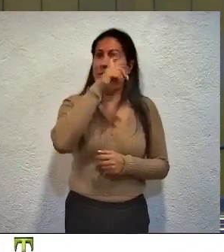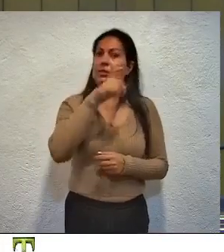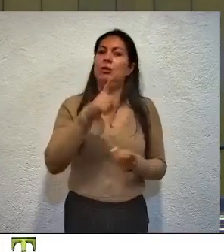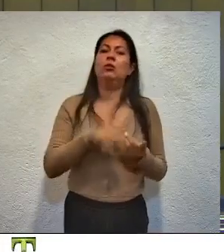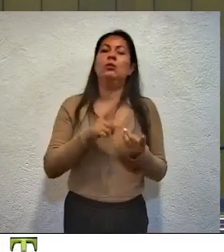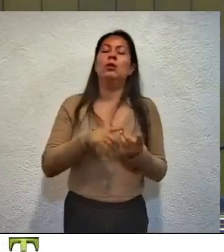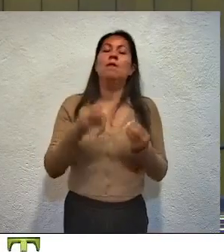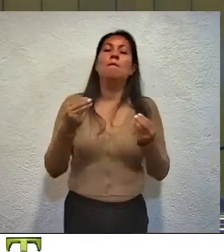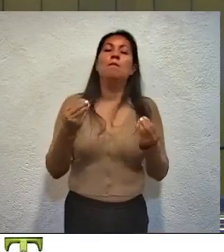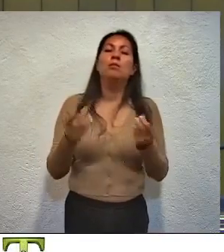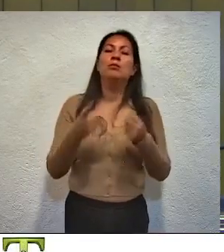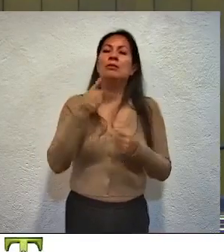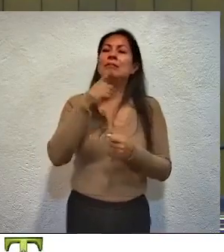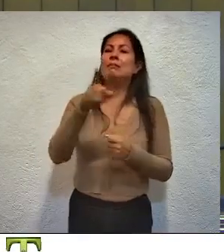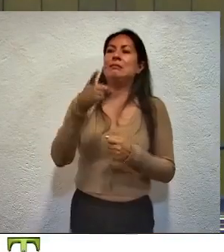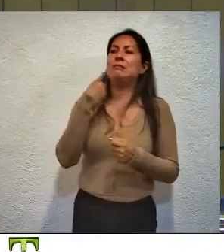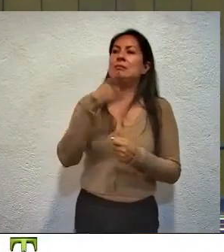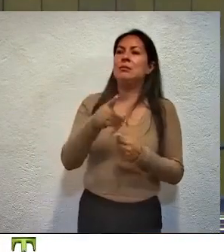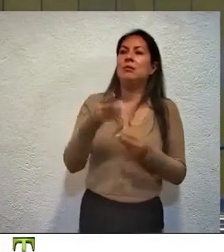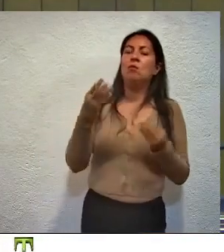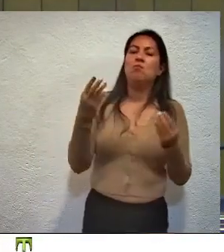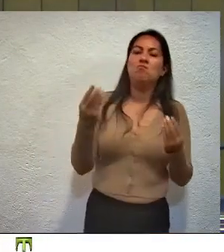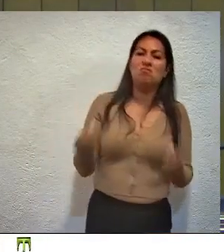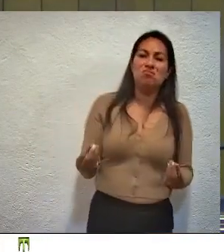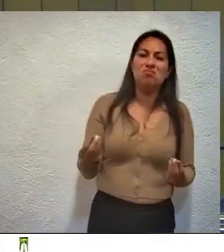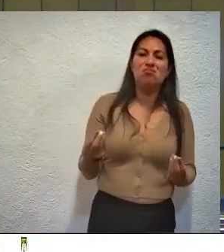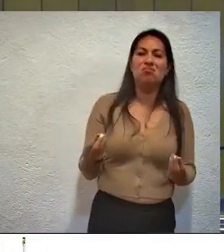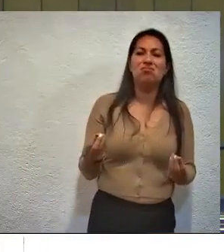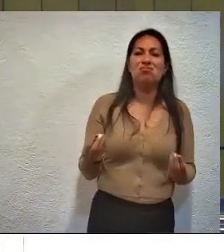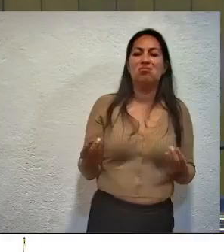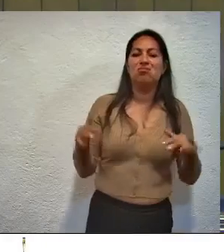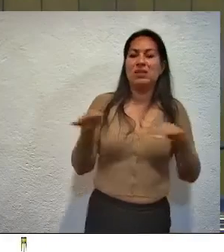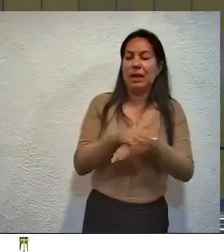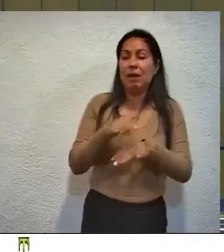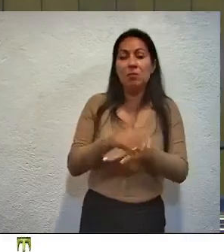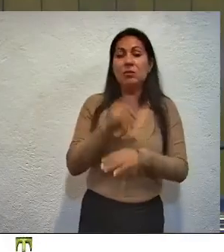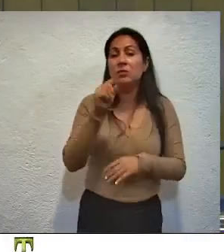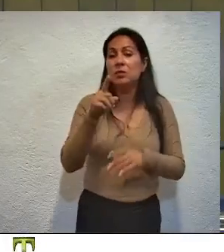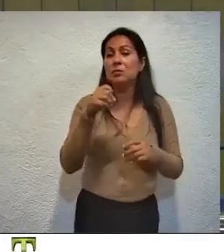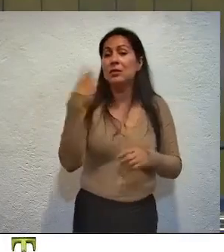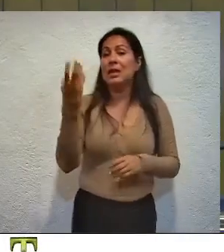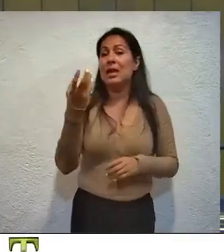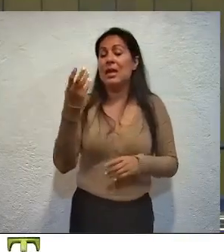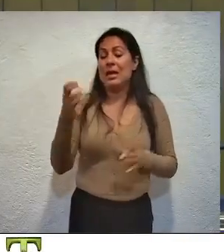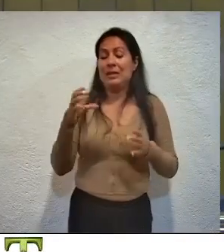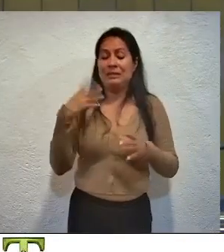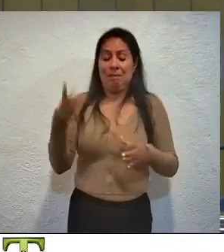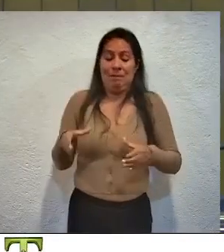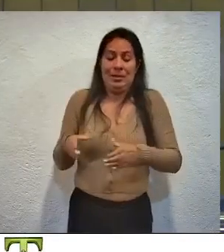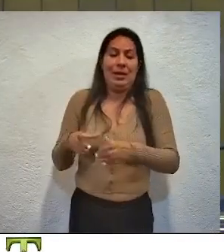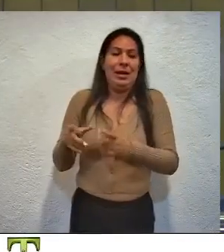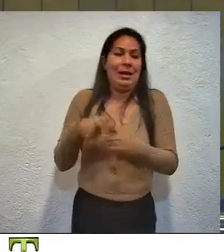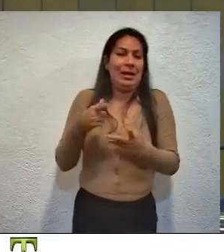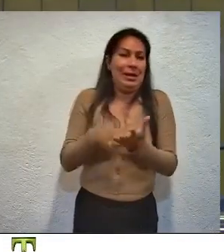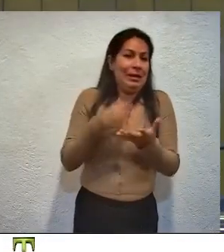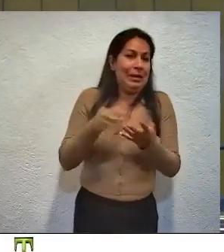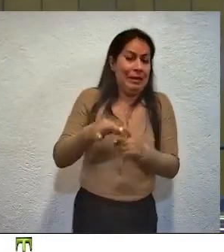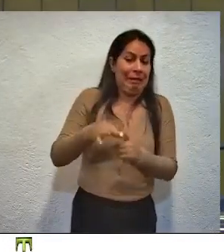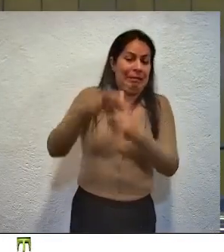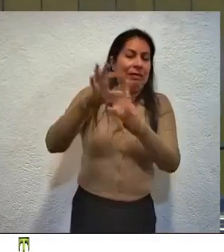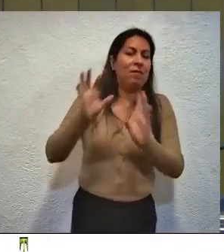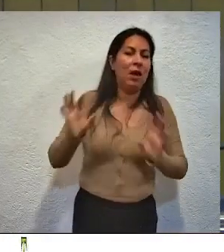donde hubo muchas impugnaciones, hubo reposiciones incluso de la asamblea electiva